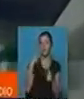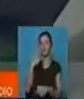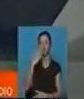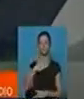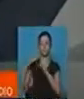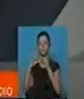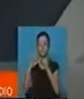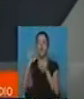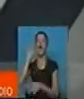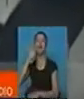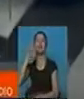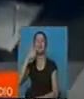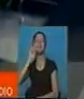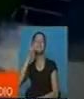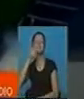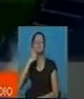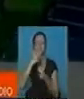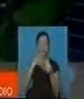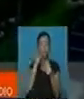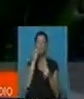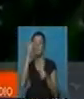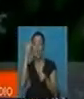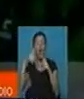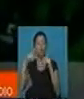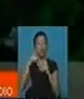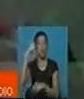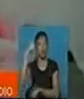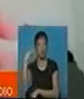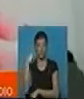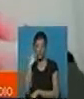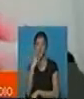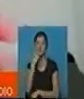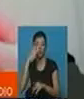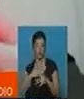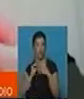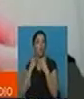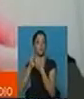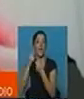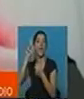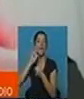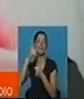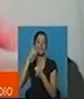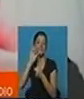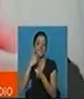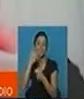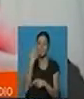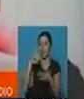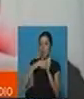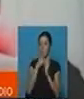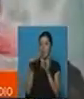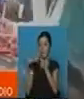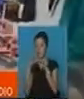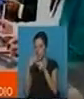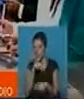organización Estado Islámico con un llamado al 911, aunque aparentemente no había tenido ningún contacto formal con ese